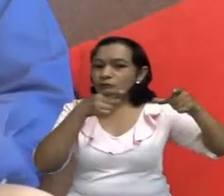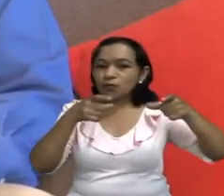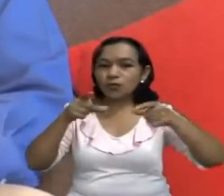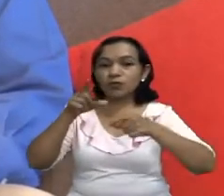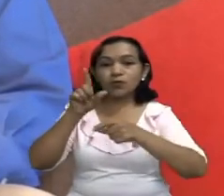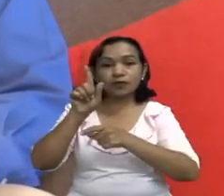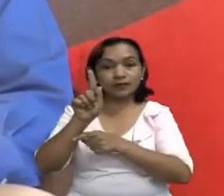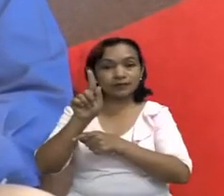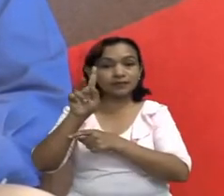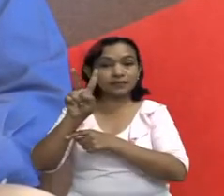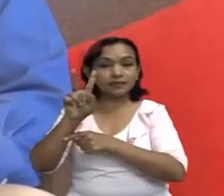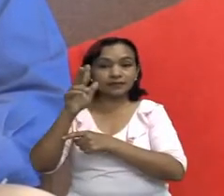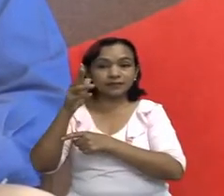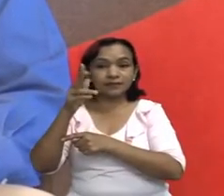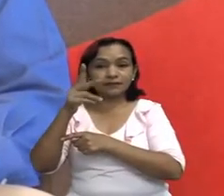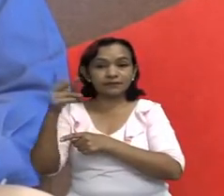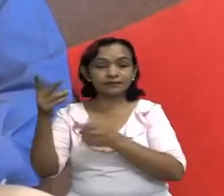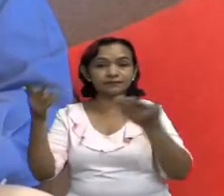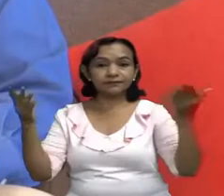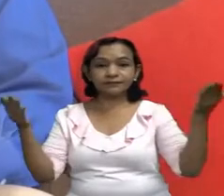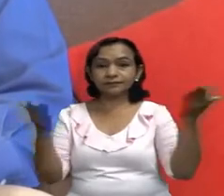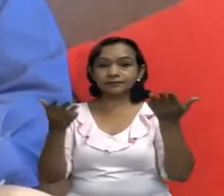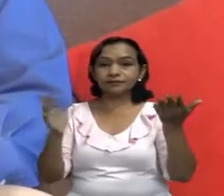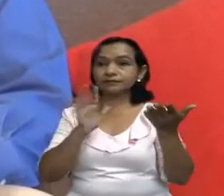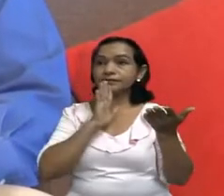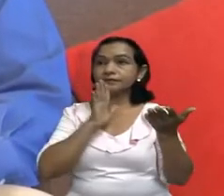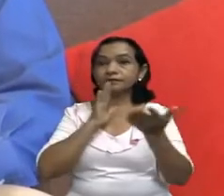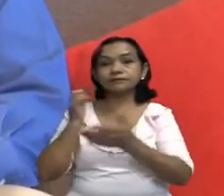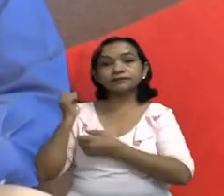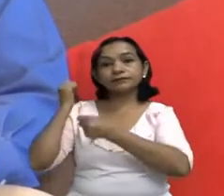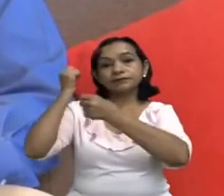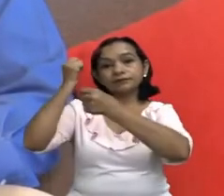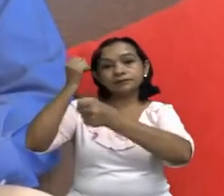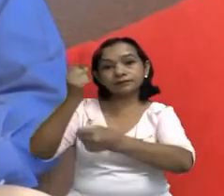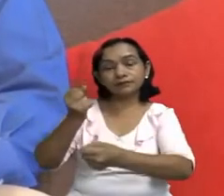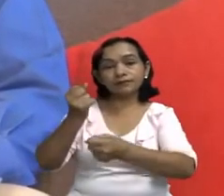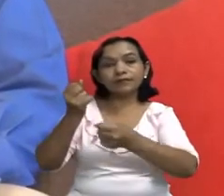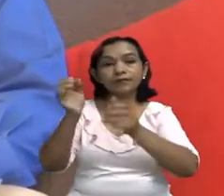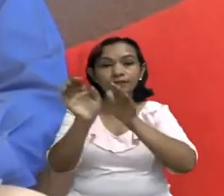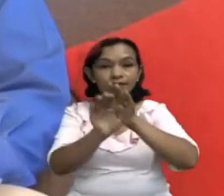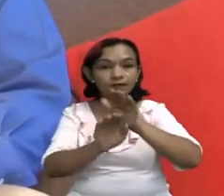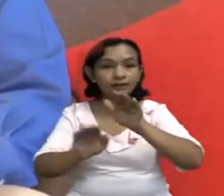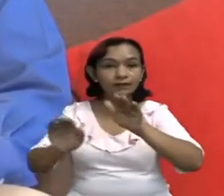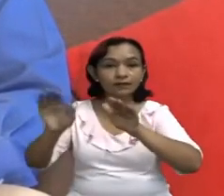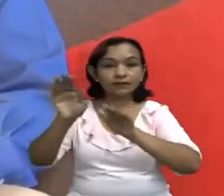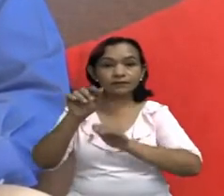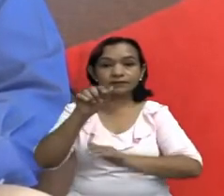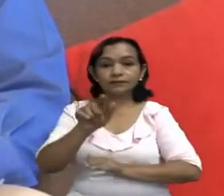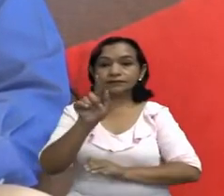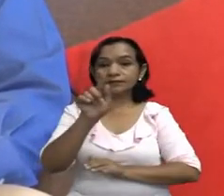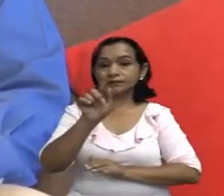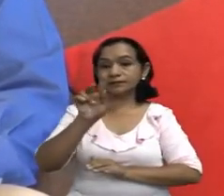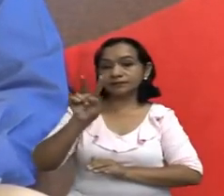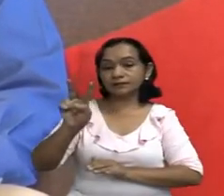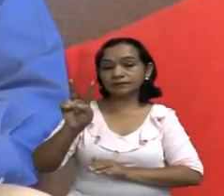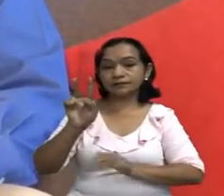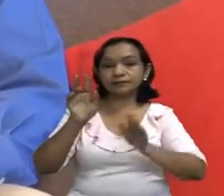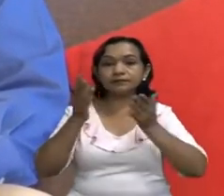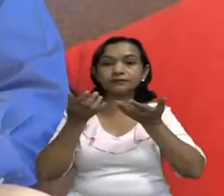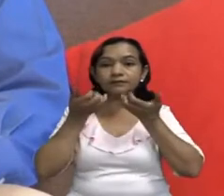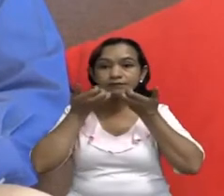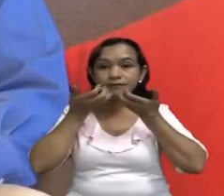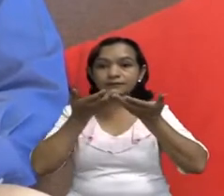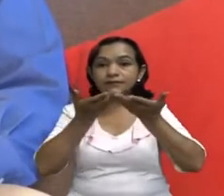conversaremos sobre todo el proceso que ha conllevado la fundación, consolidación de este medio de comunicación al servicio de las